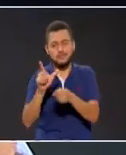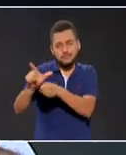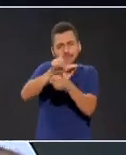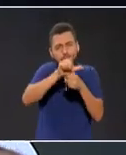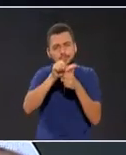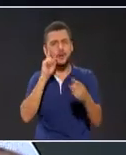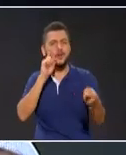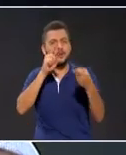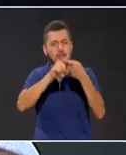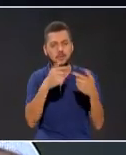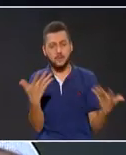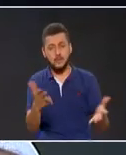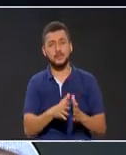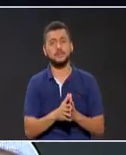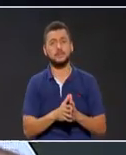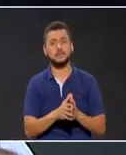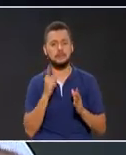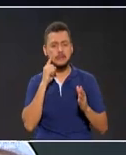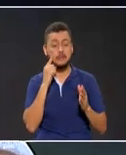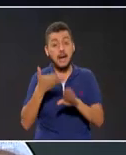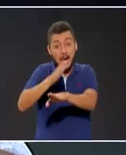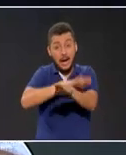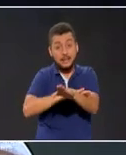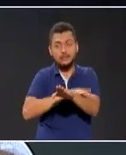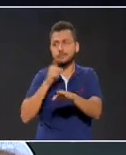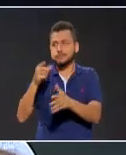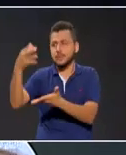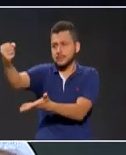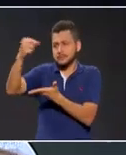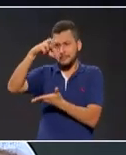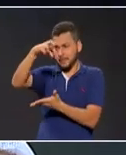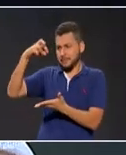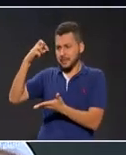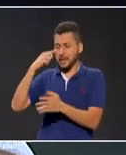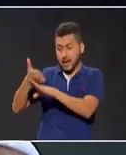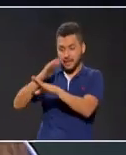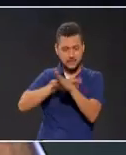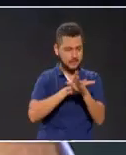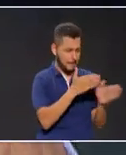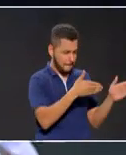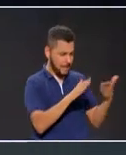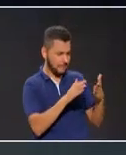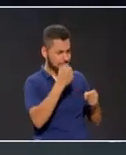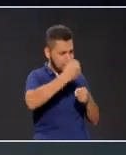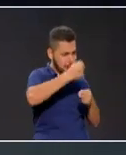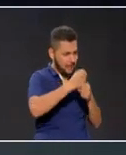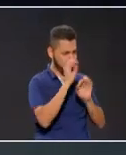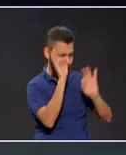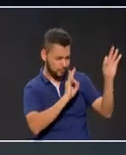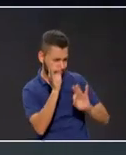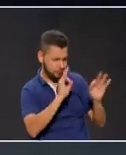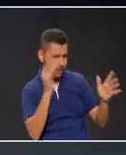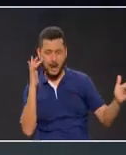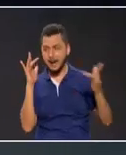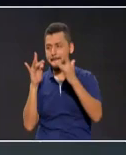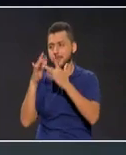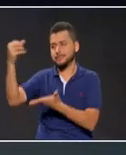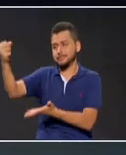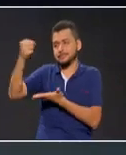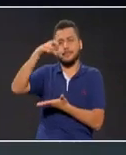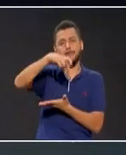juiciosos, donde se definan claramente las prioridades para cada barrio, para cada comuna, y eso es lo que va a seguir haciendo, que realmente el